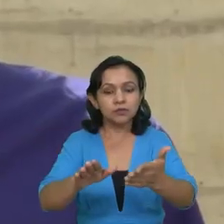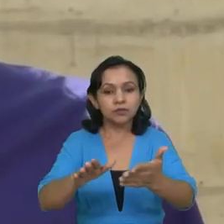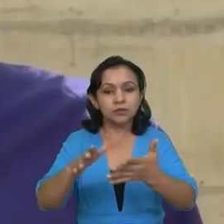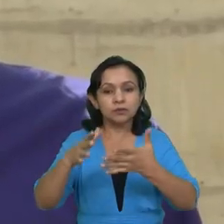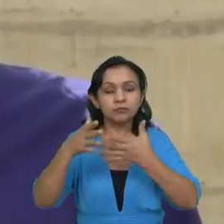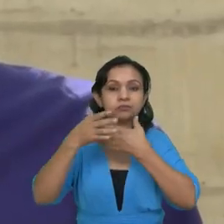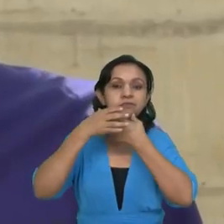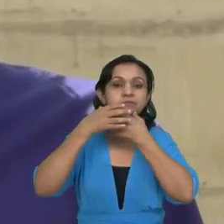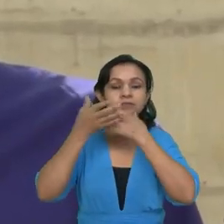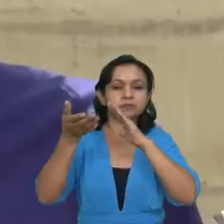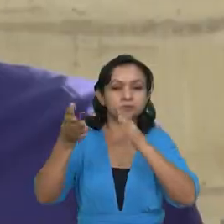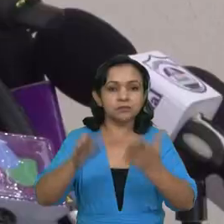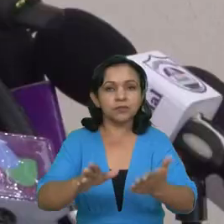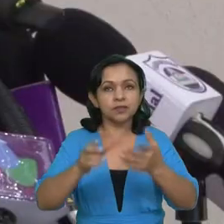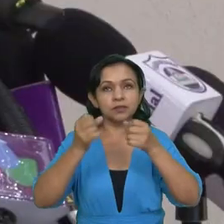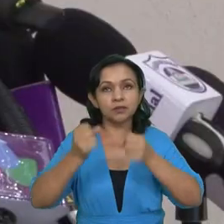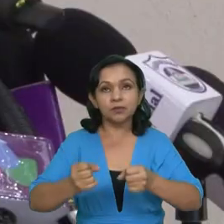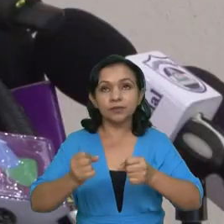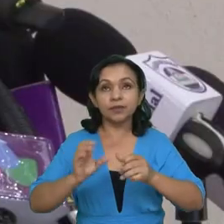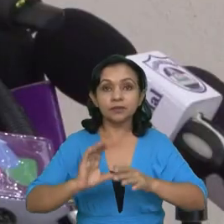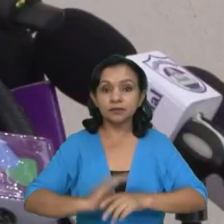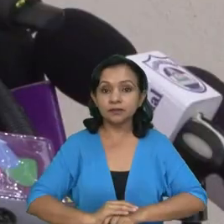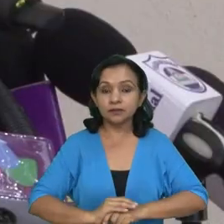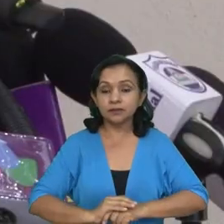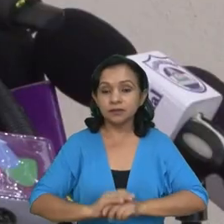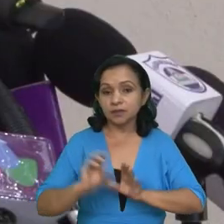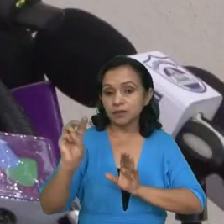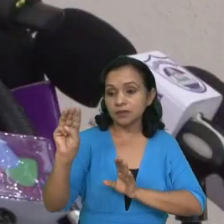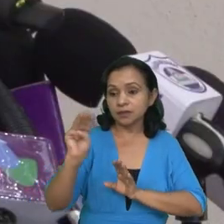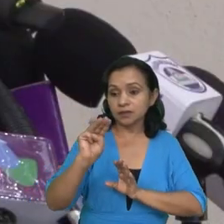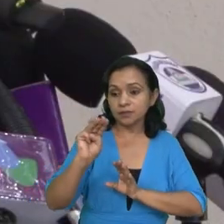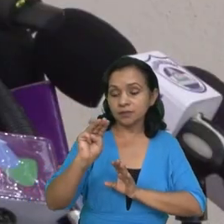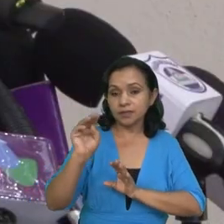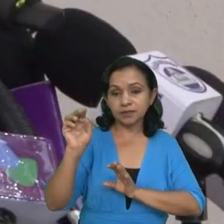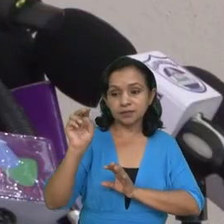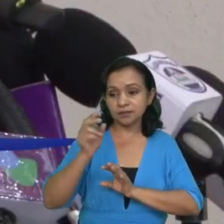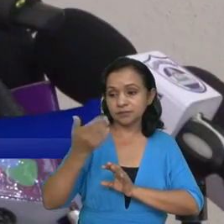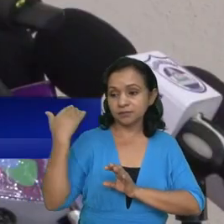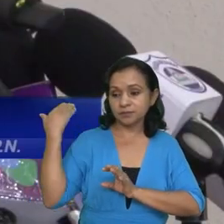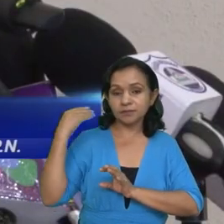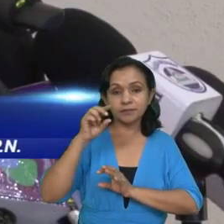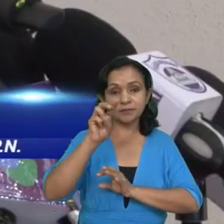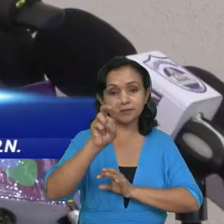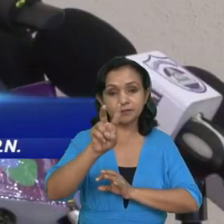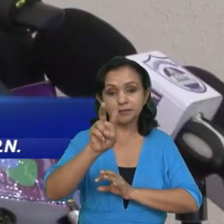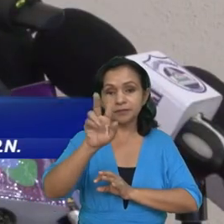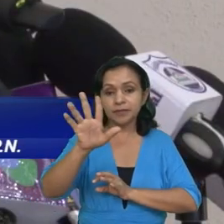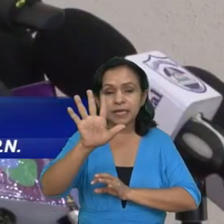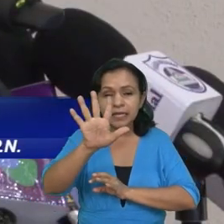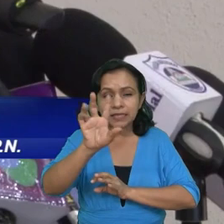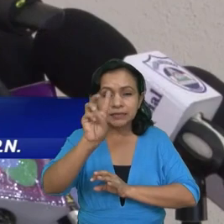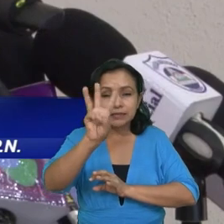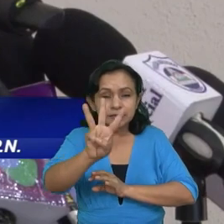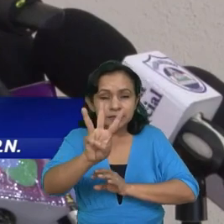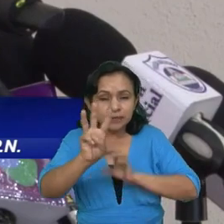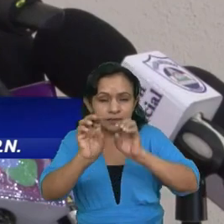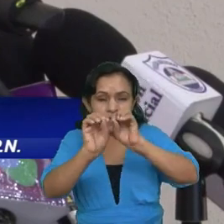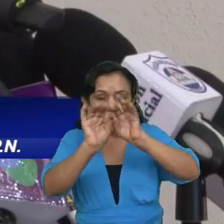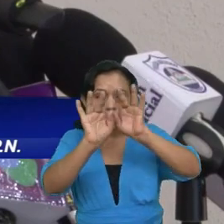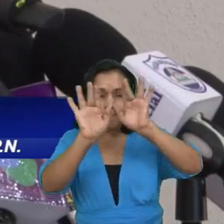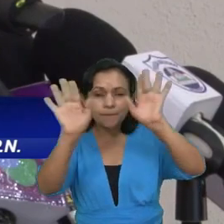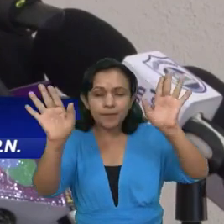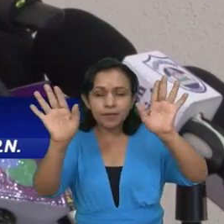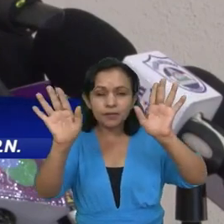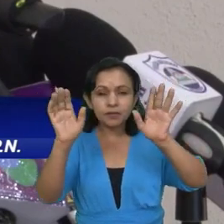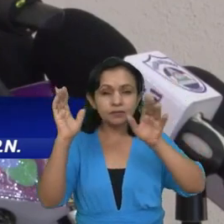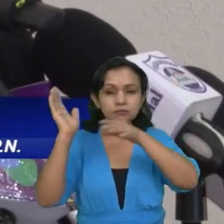mecánica el martes 25 de febrero a las 3 de la madrugada a través del centro